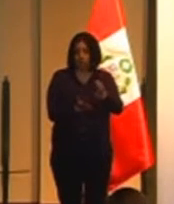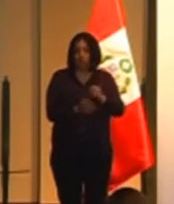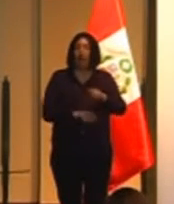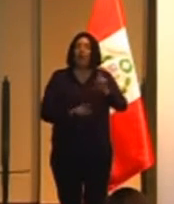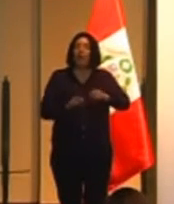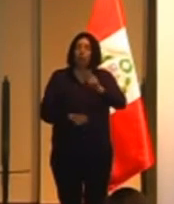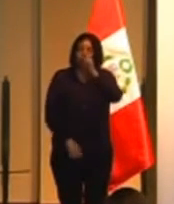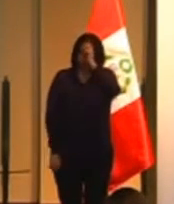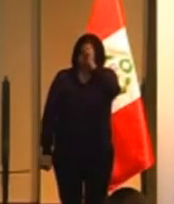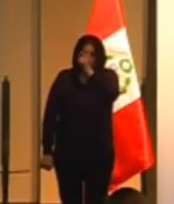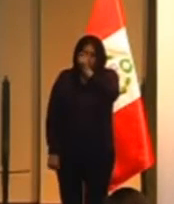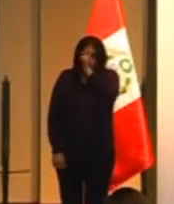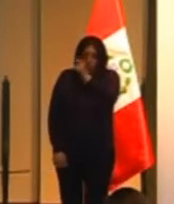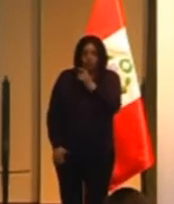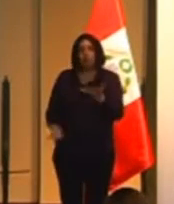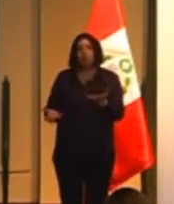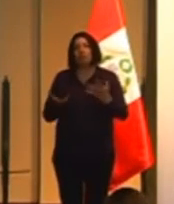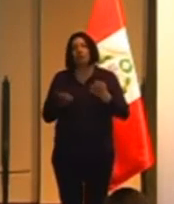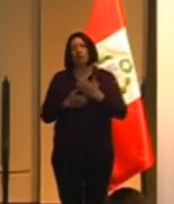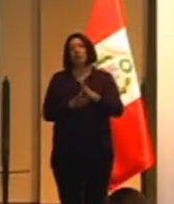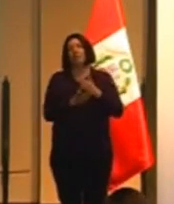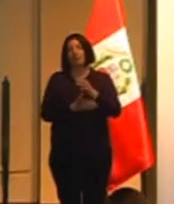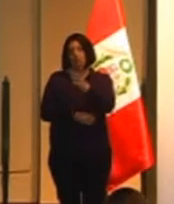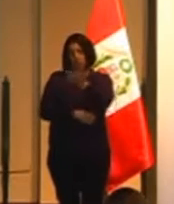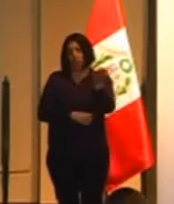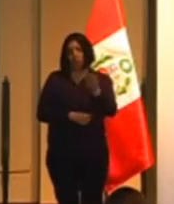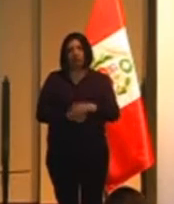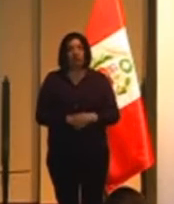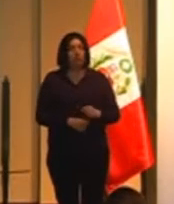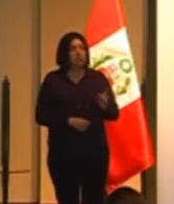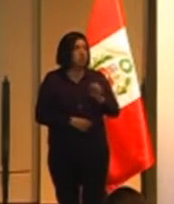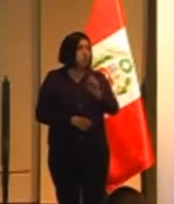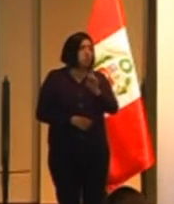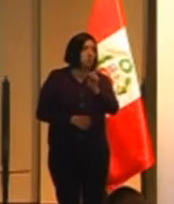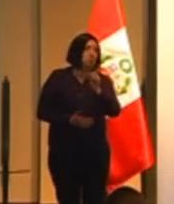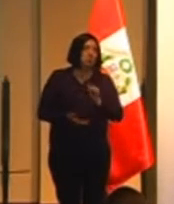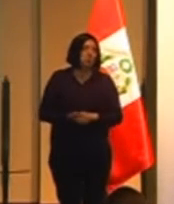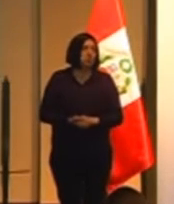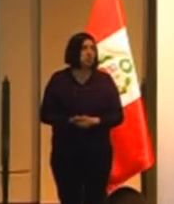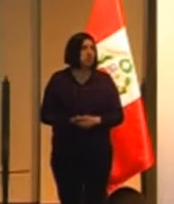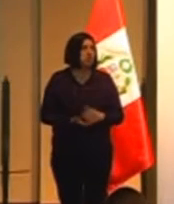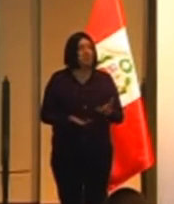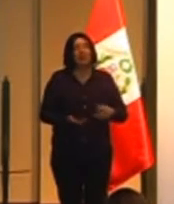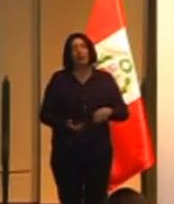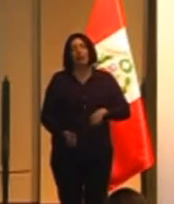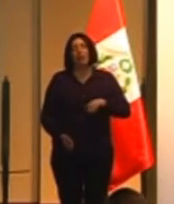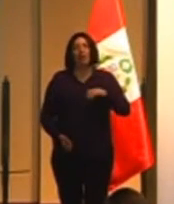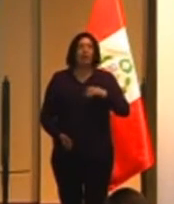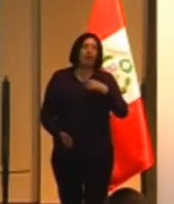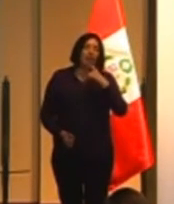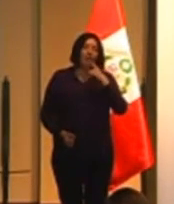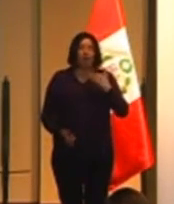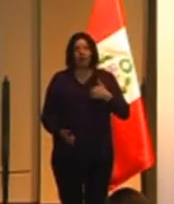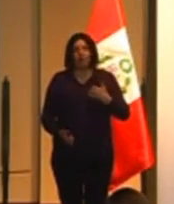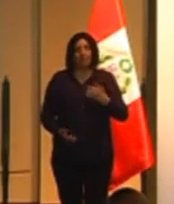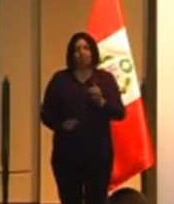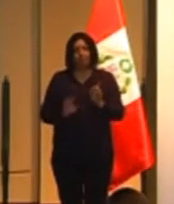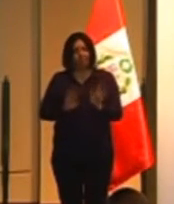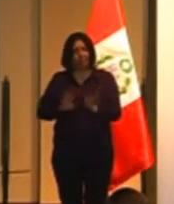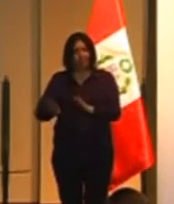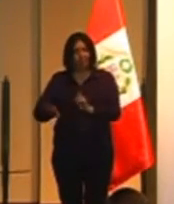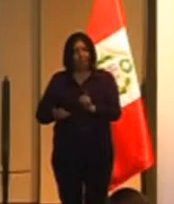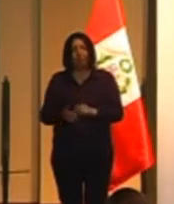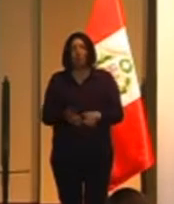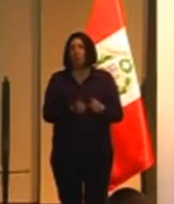reconocimientos que los quiero compartir con ustedes. No es un nivel de jactancia o decir, miren, qué